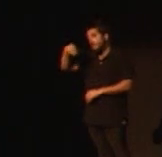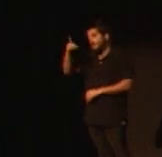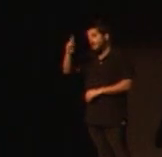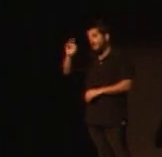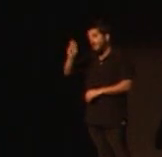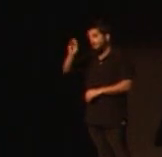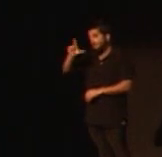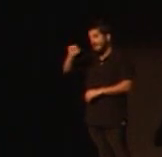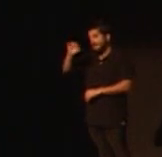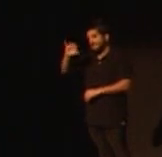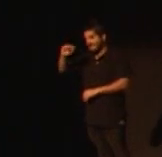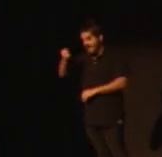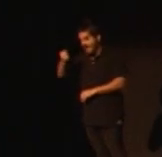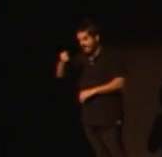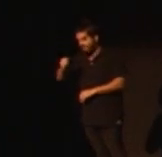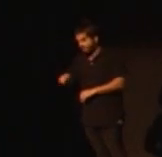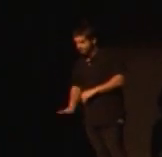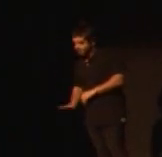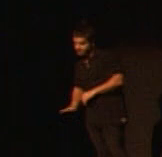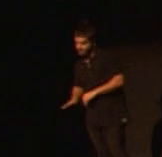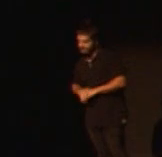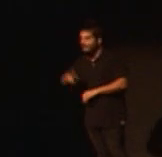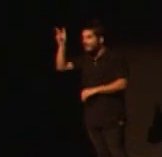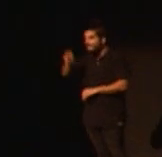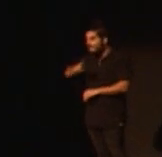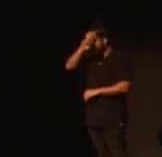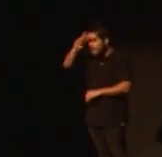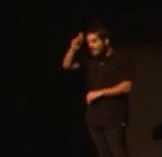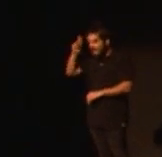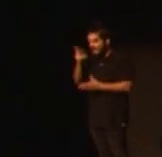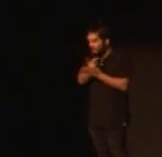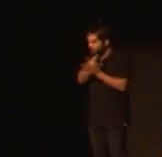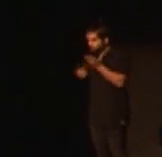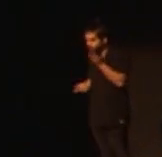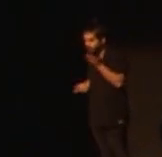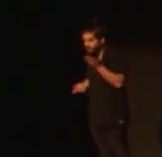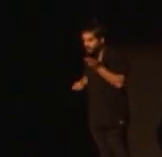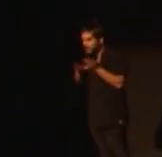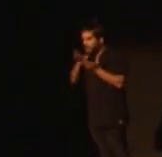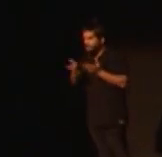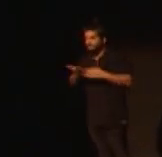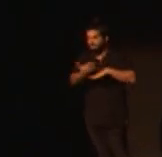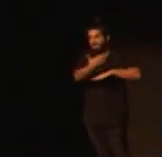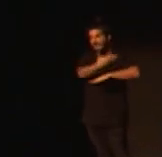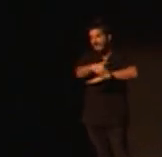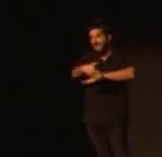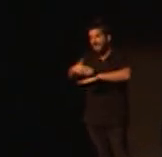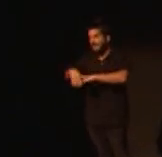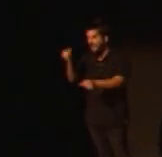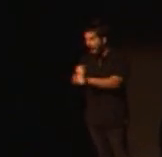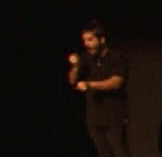Madrid. Vino desde Madrid, fíjate, huyendo porque la tenían en las calles,